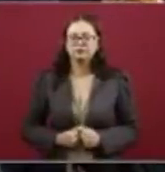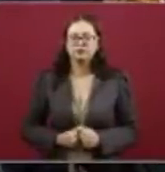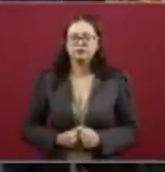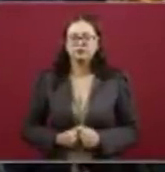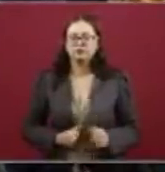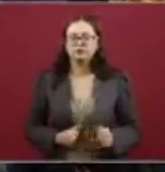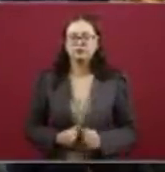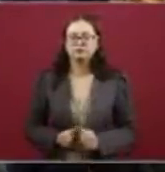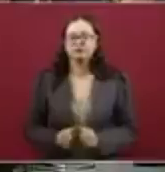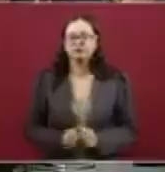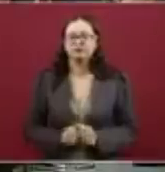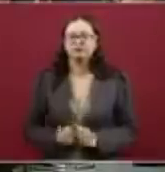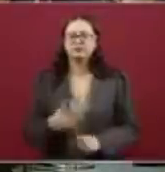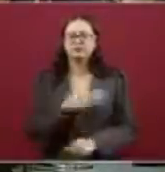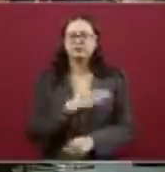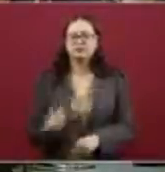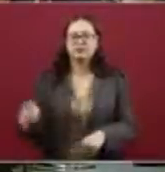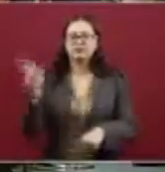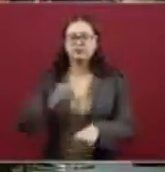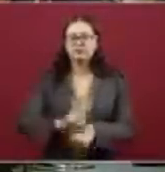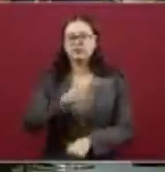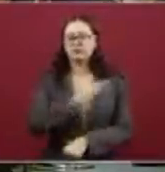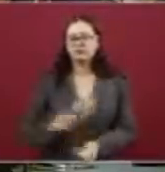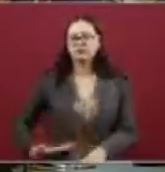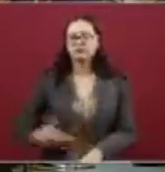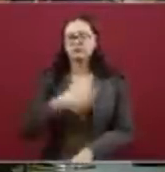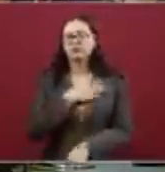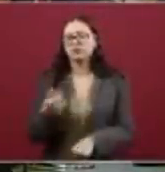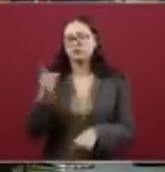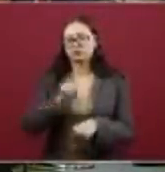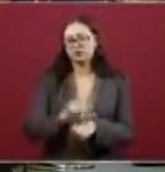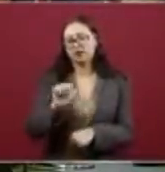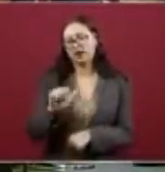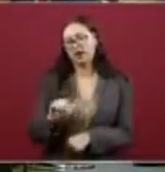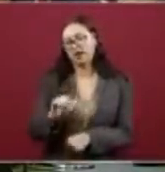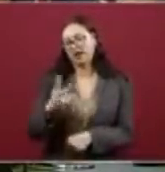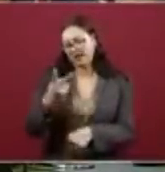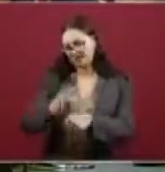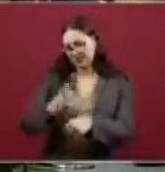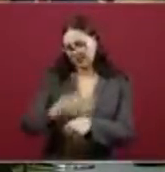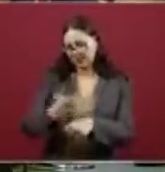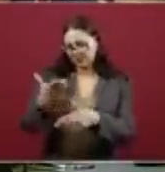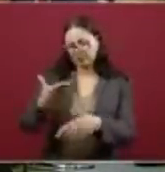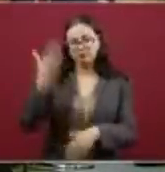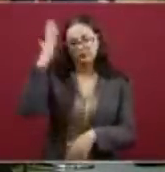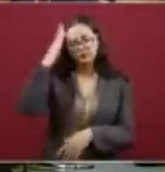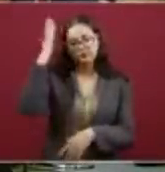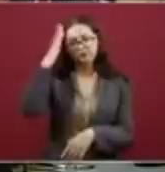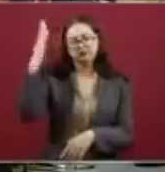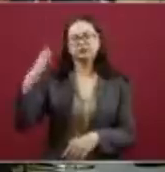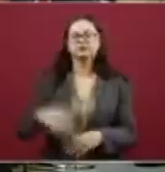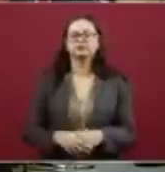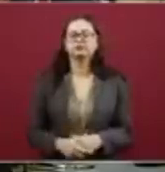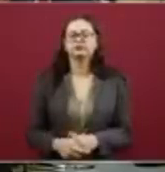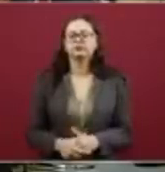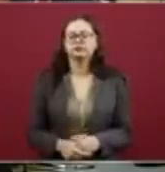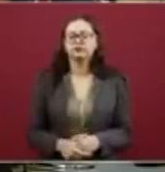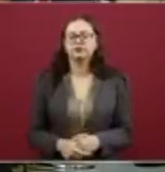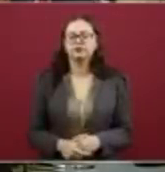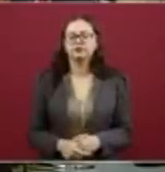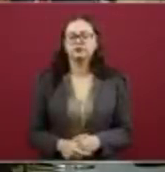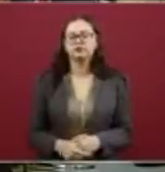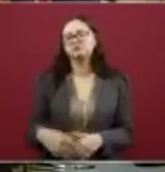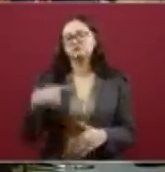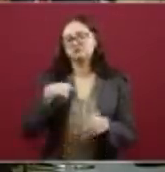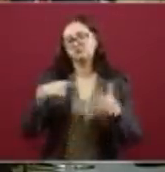Buenos días, presidente. Buenos días, subsecretario Encinas. Shaila Rosagel, de Grupo Gili, El Imparcial de Sonora, La Crónica de